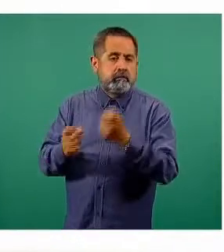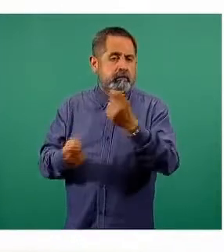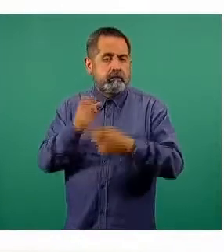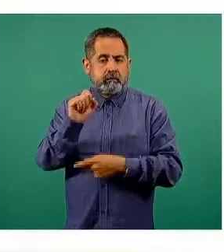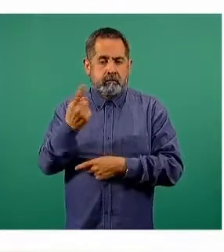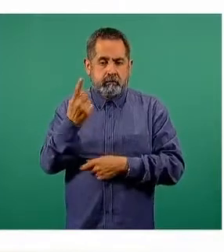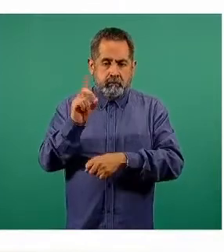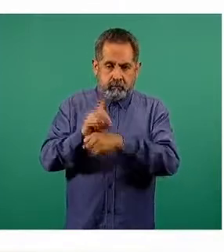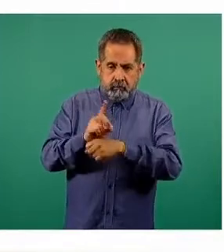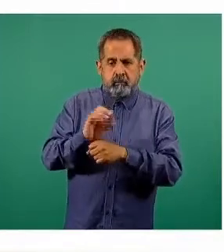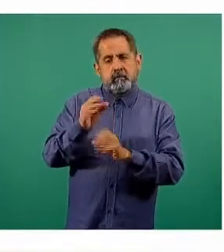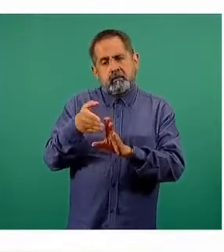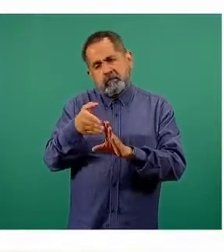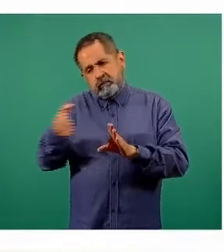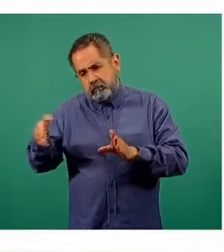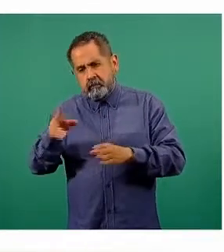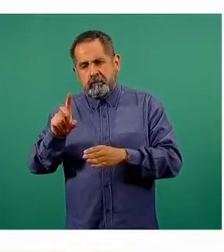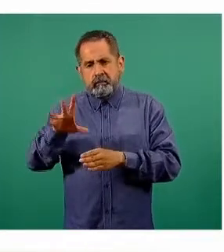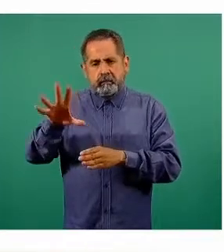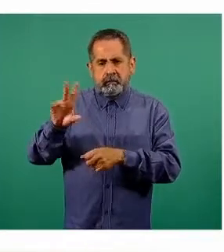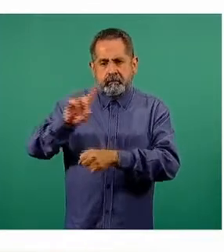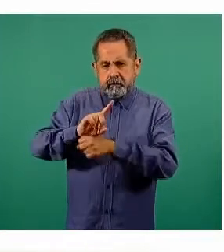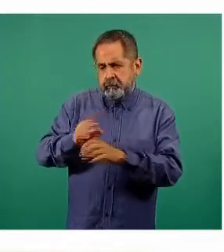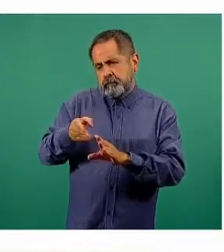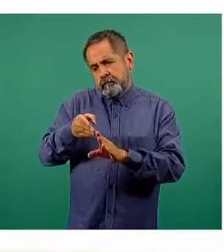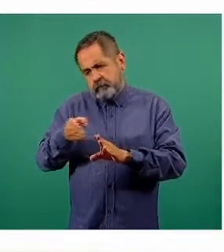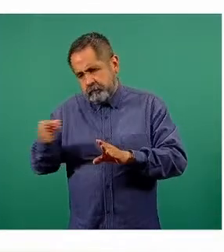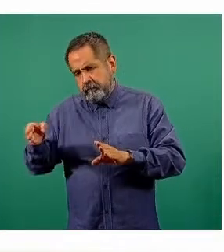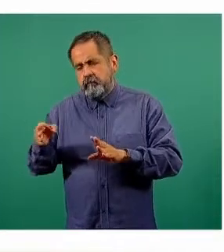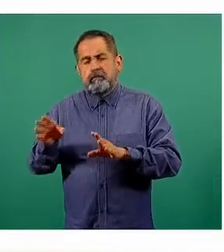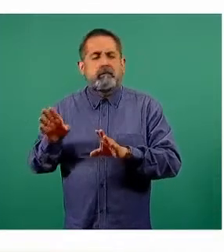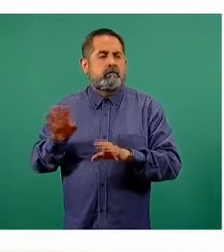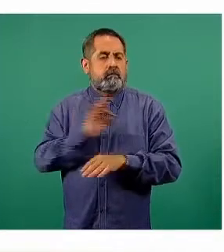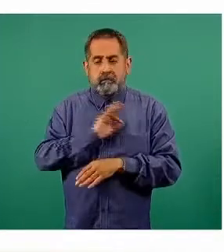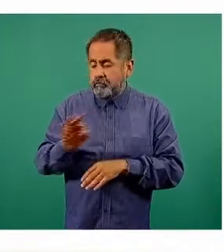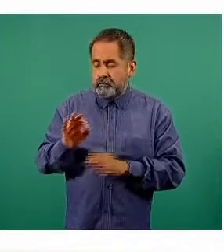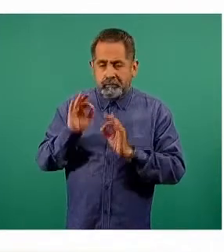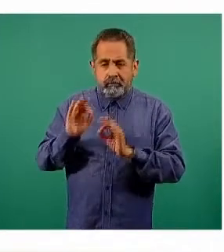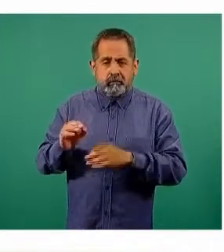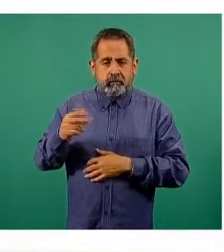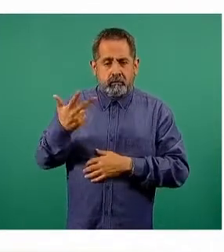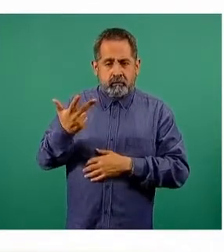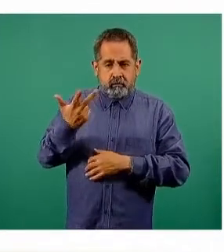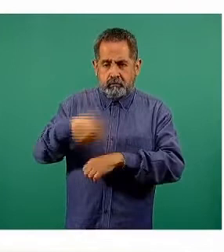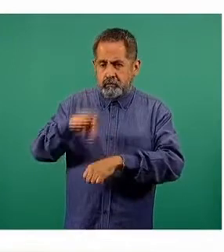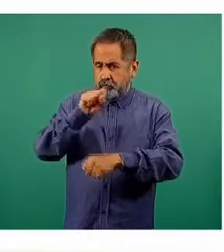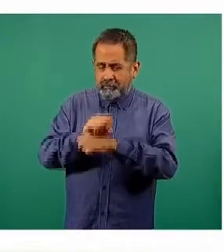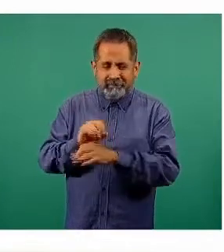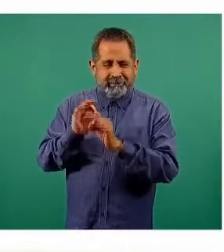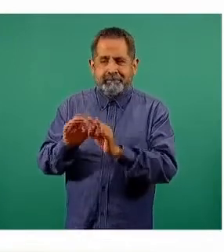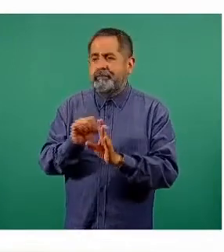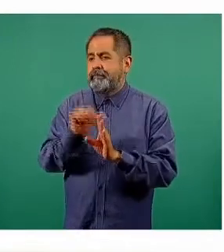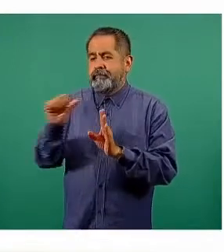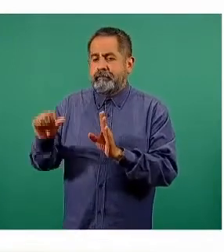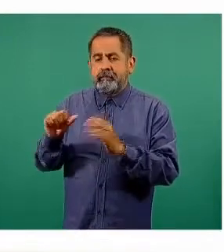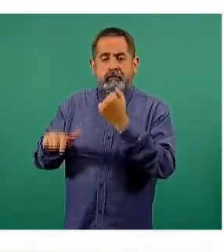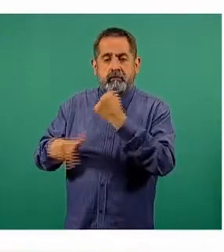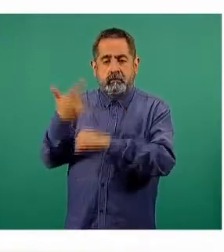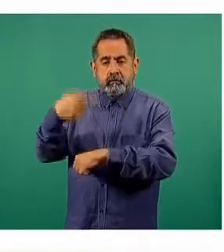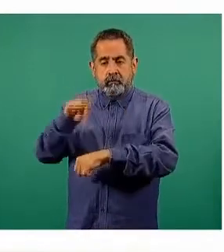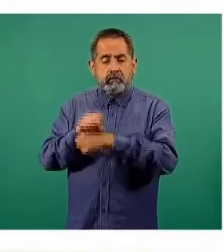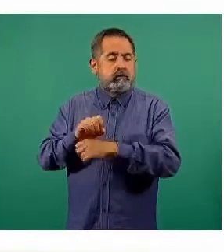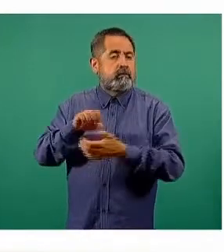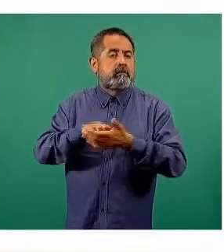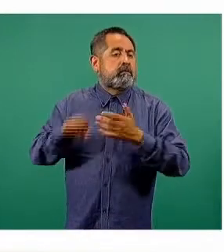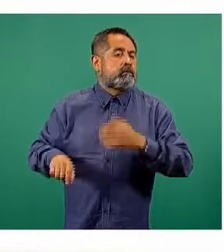días, otras se han extendido a 35 días, otras es específicamente de 8 semanas hasta 12 semanas, como es